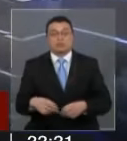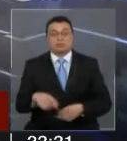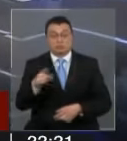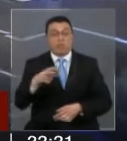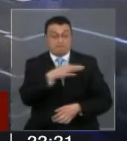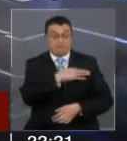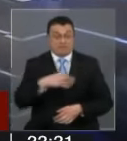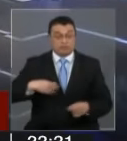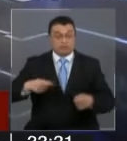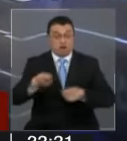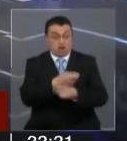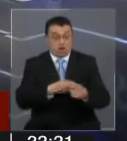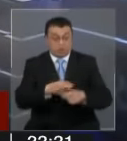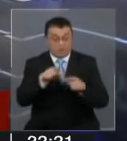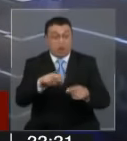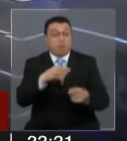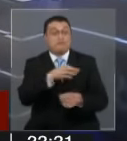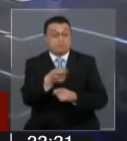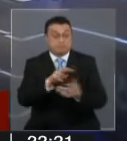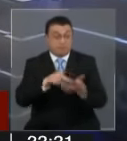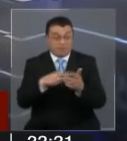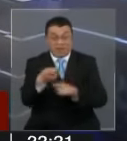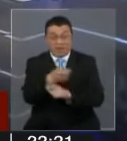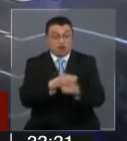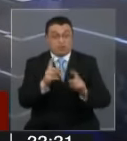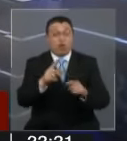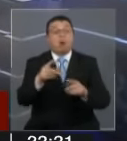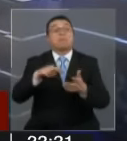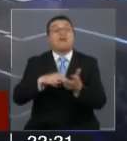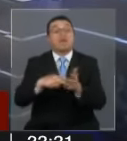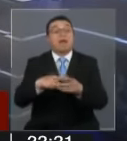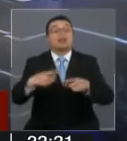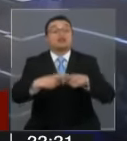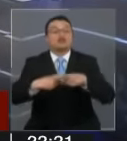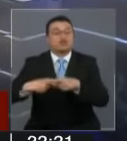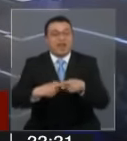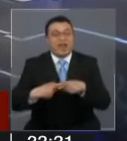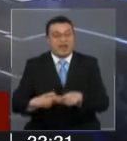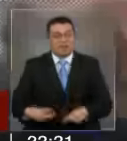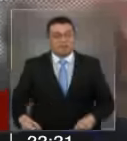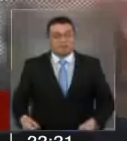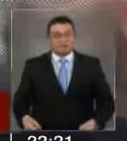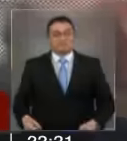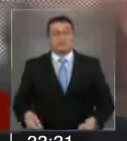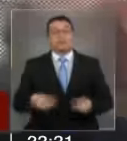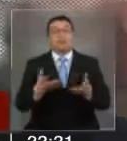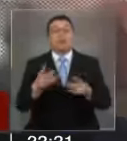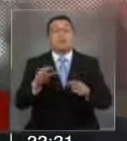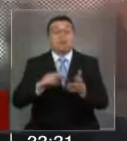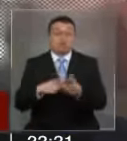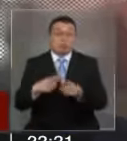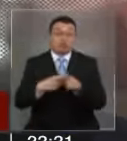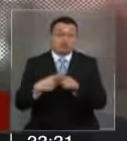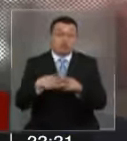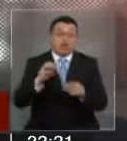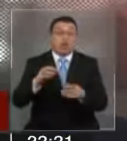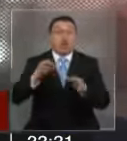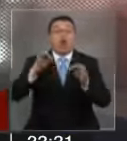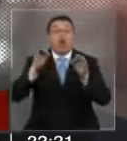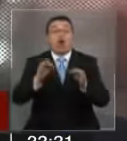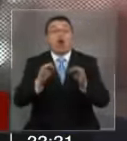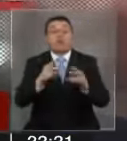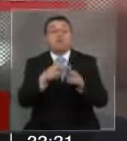Porque es el ministro de Economía y esto no es un problema económico. Es primero un problema de orden social, primero. Ya, pero uno puede decir un problema social o un problema de orden público, son cosas distintas, porque me